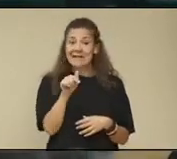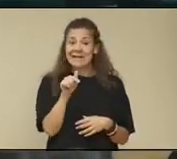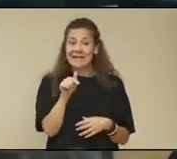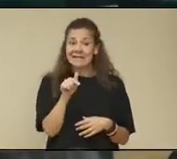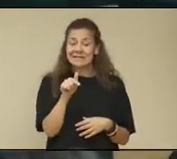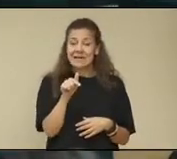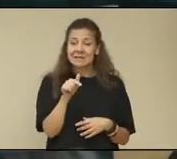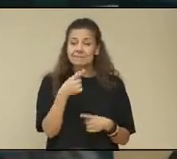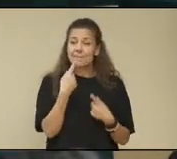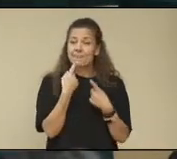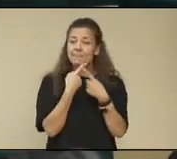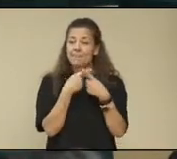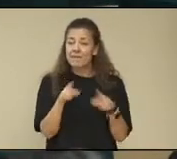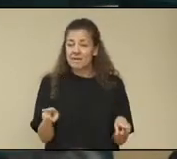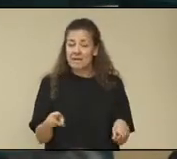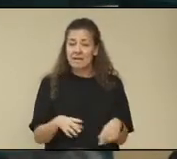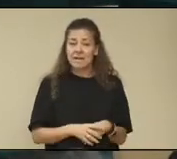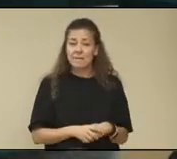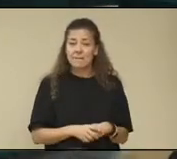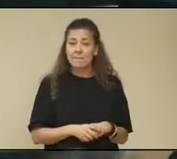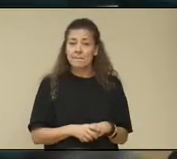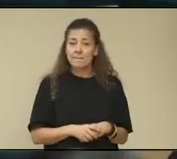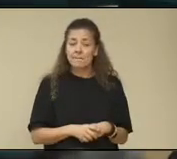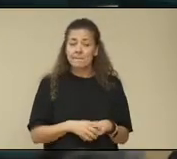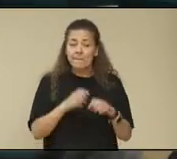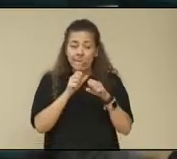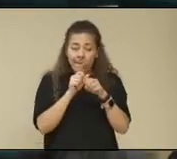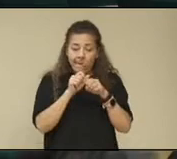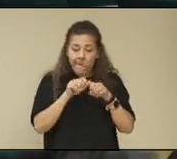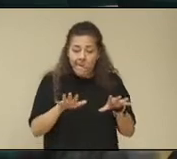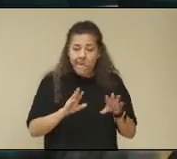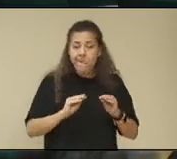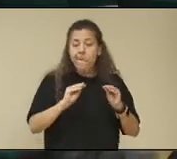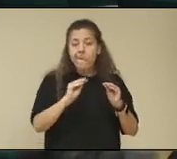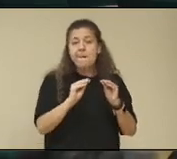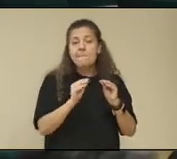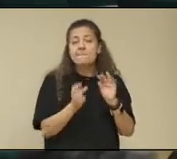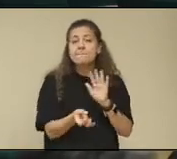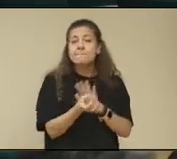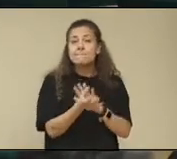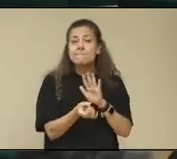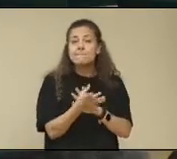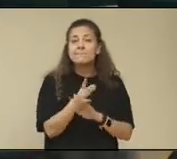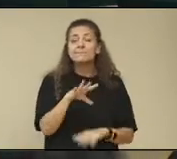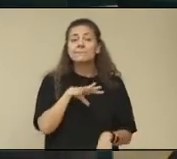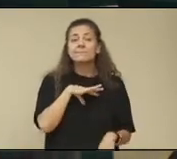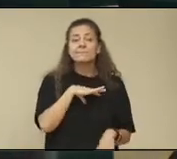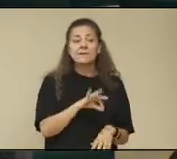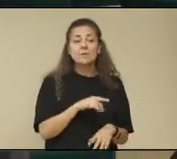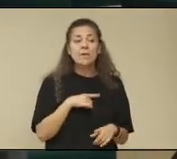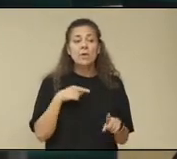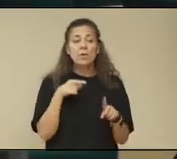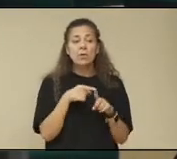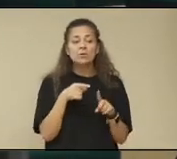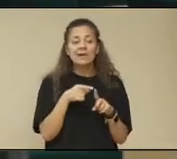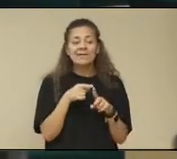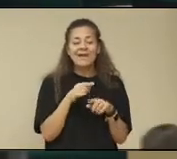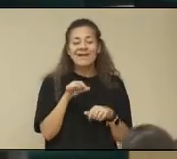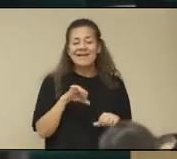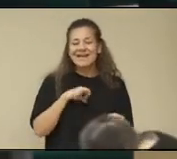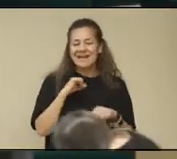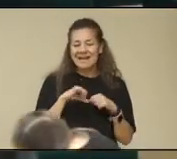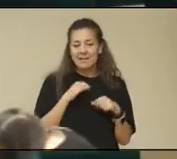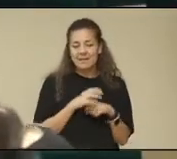si esa diferencia en la extensión o en su reproducción se puede utilizar clínicamente, es